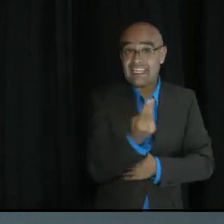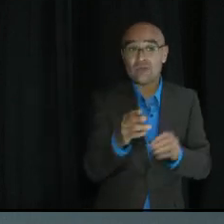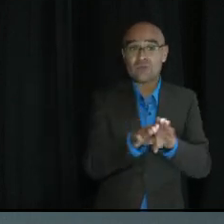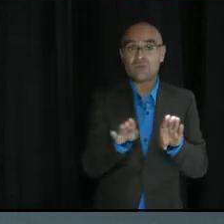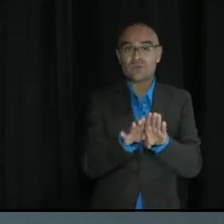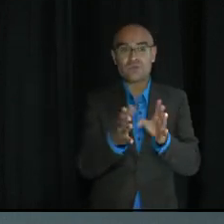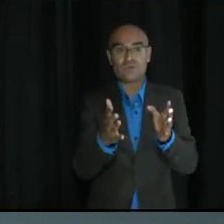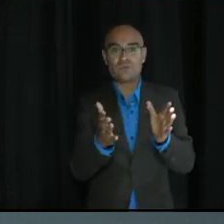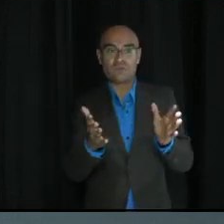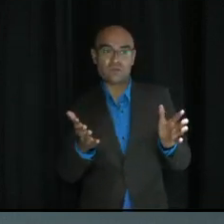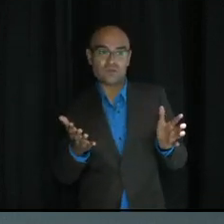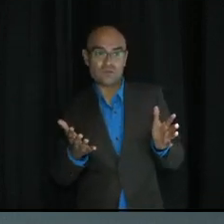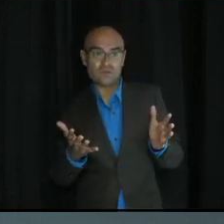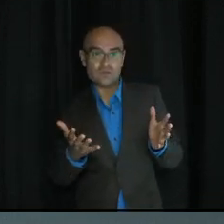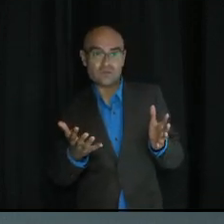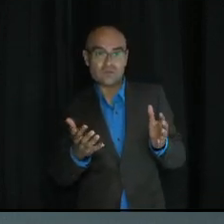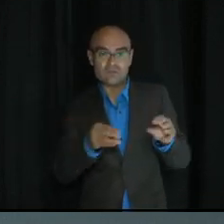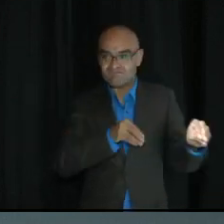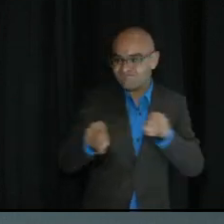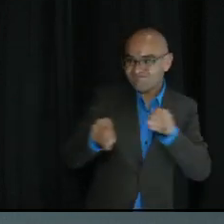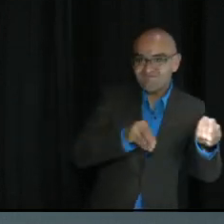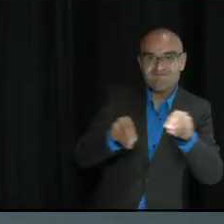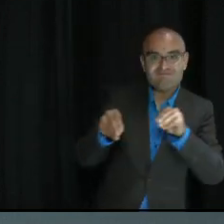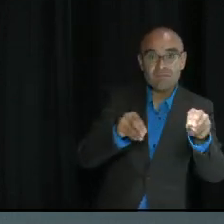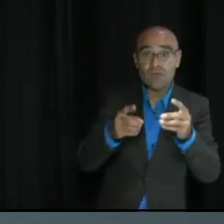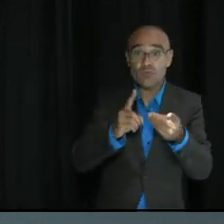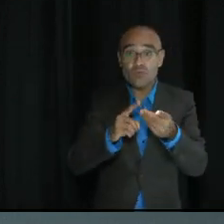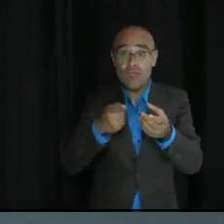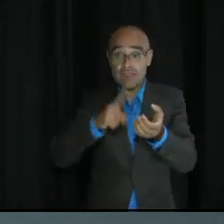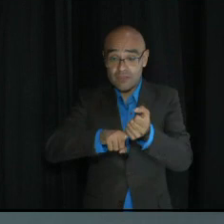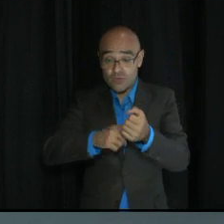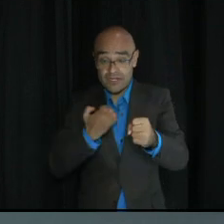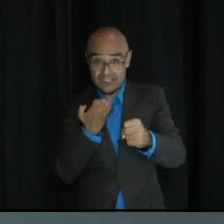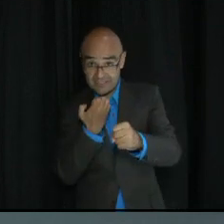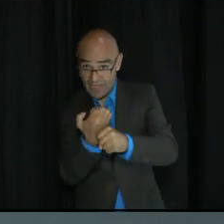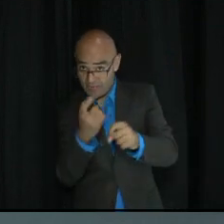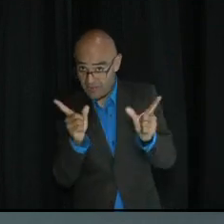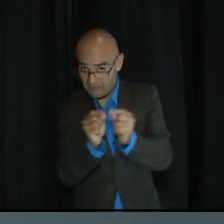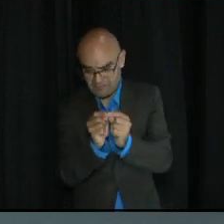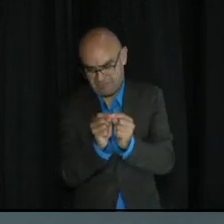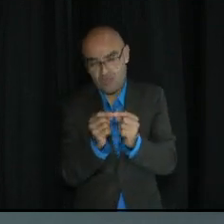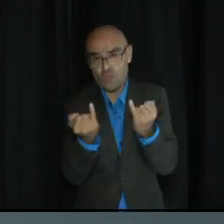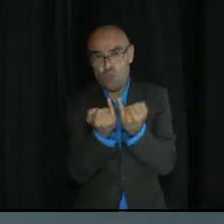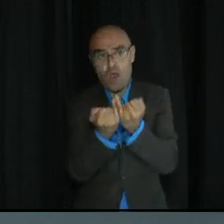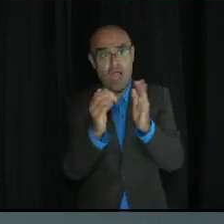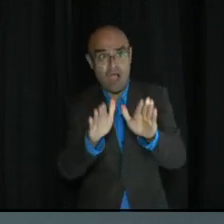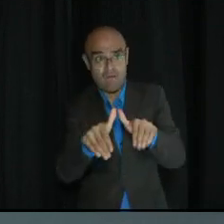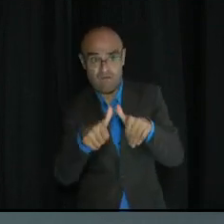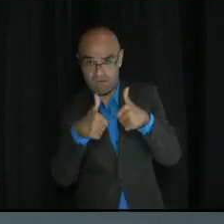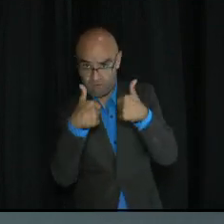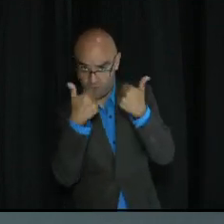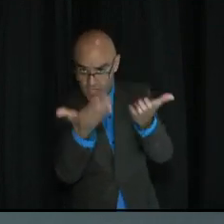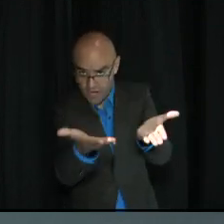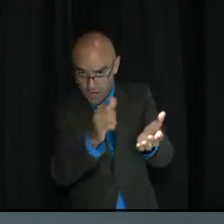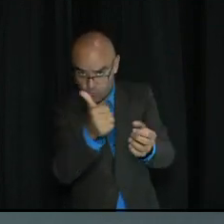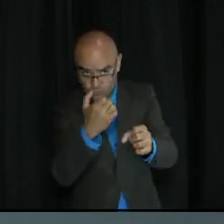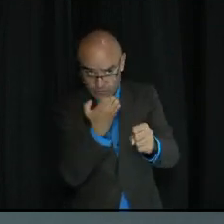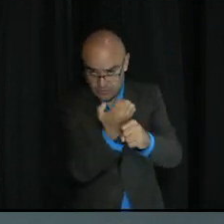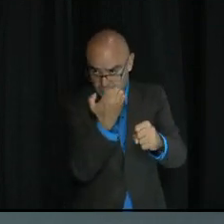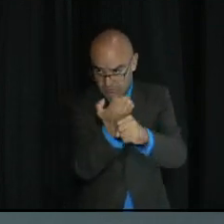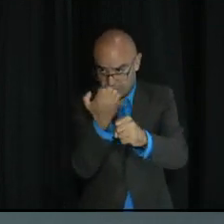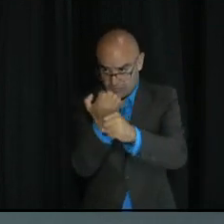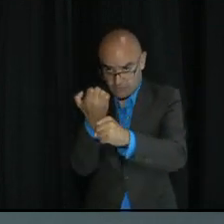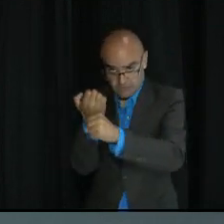no solamente a nivel interior del Estado, sino incluso a nivel interior de la República, porque ya ahorita,